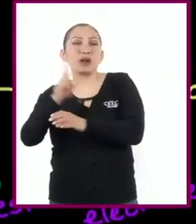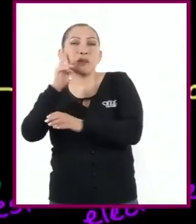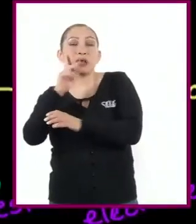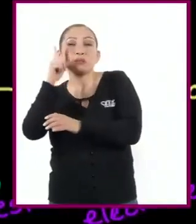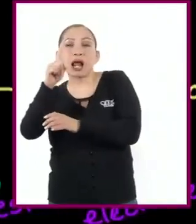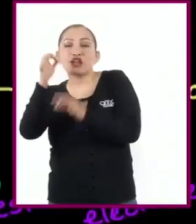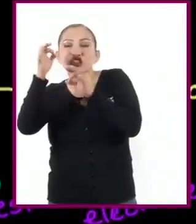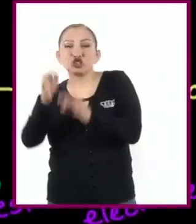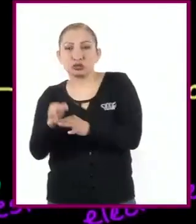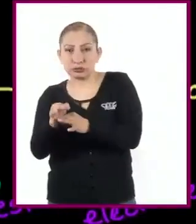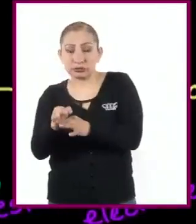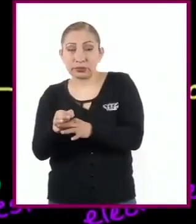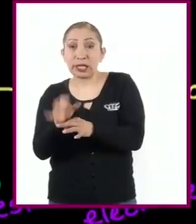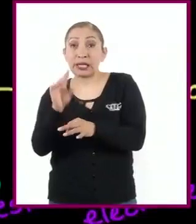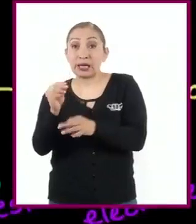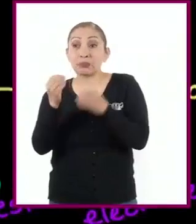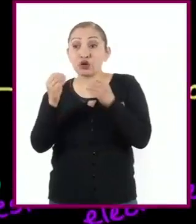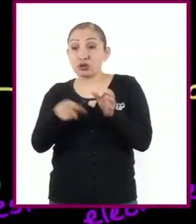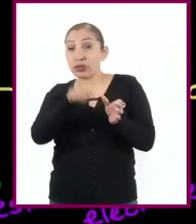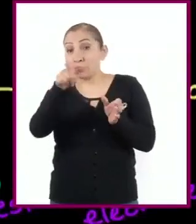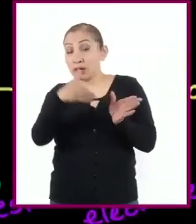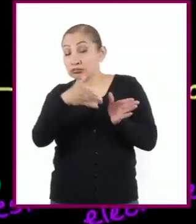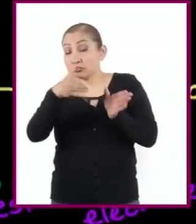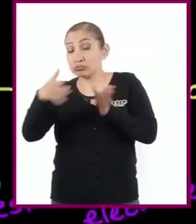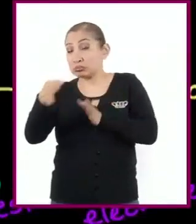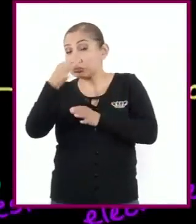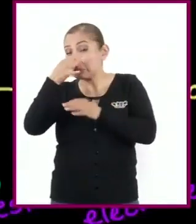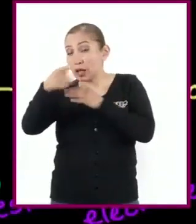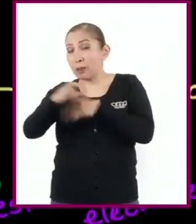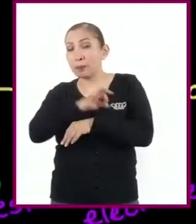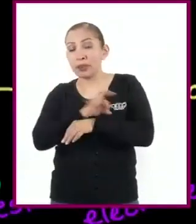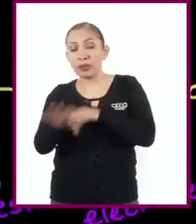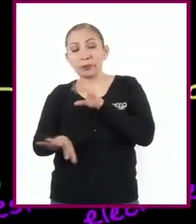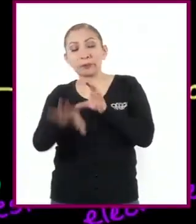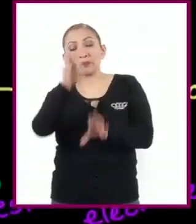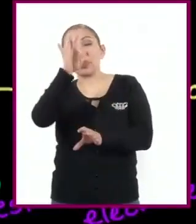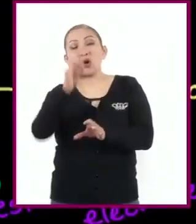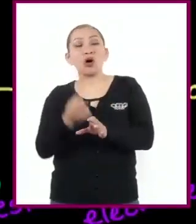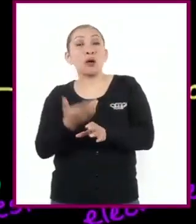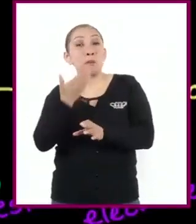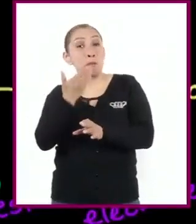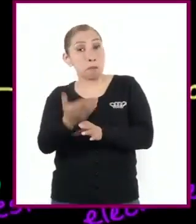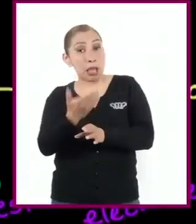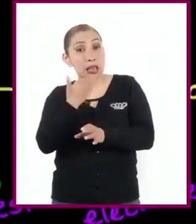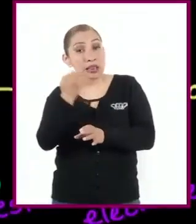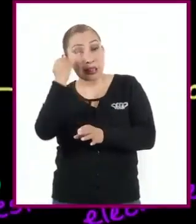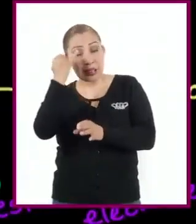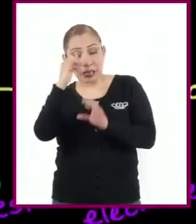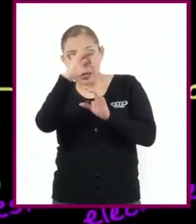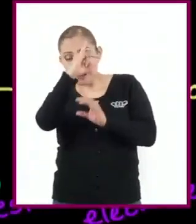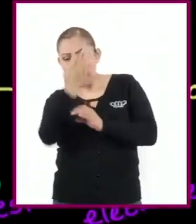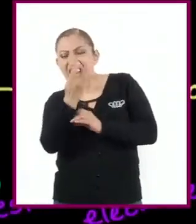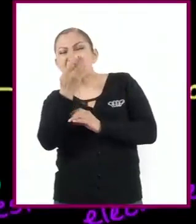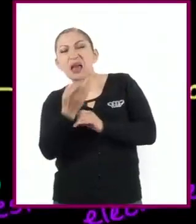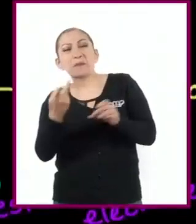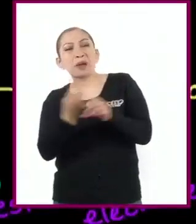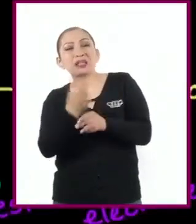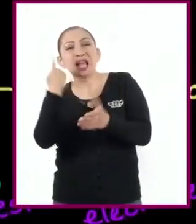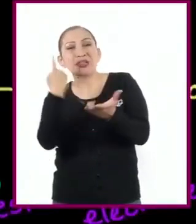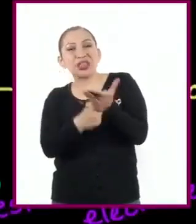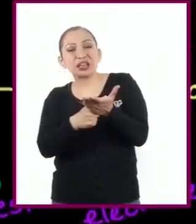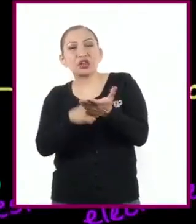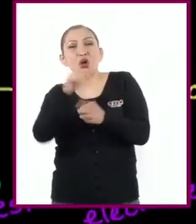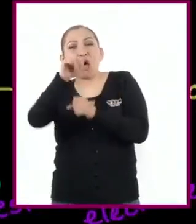para probarlo, y no mucho después de eso se pudo obtener una muy buena imagen de lo que ocurre a